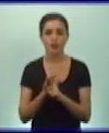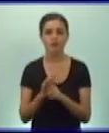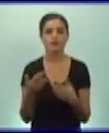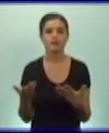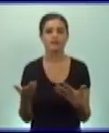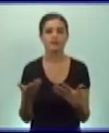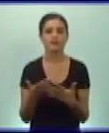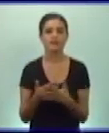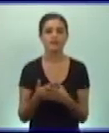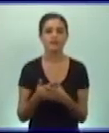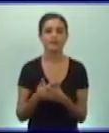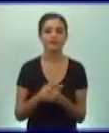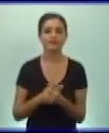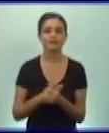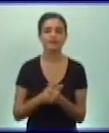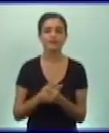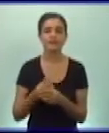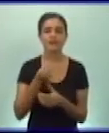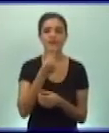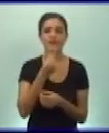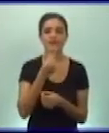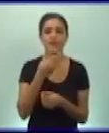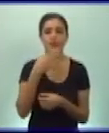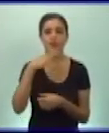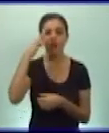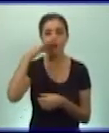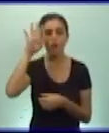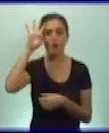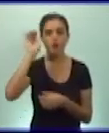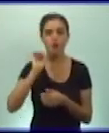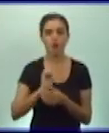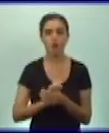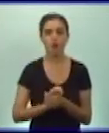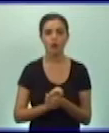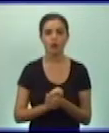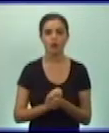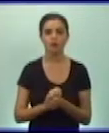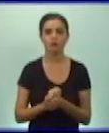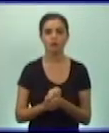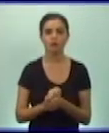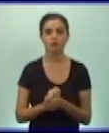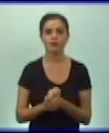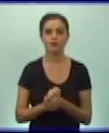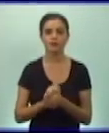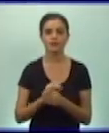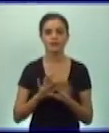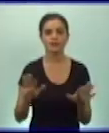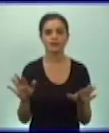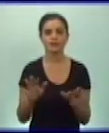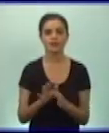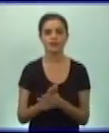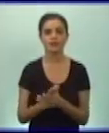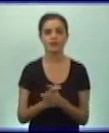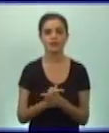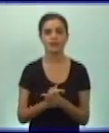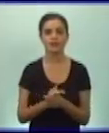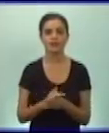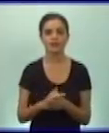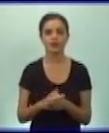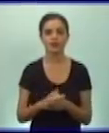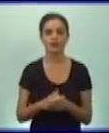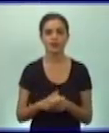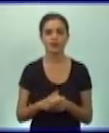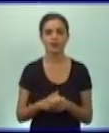de envejecimiento poblacional. Fíjense bien, ya alcanzaba un 11,8% las personas